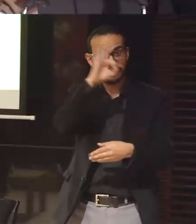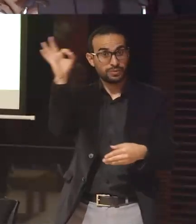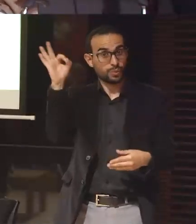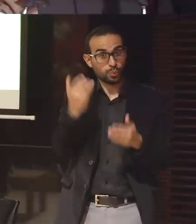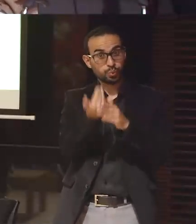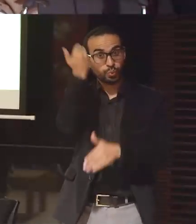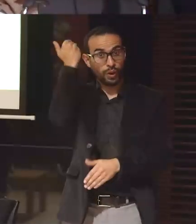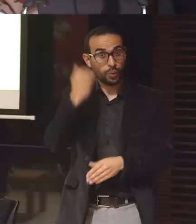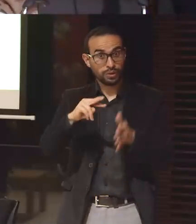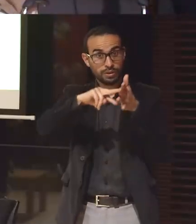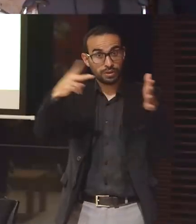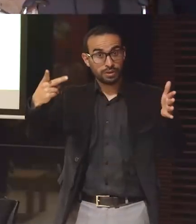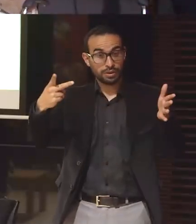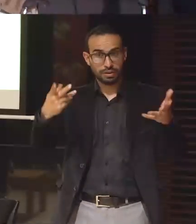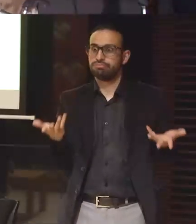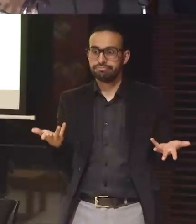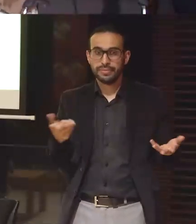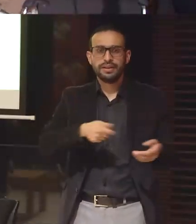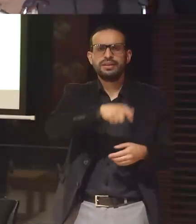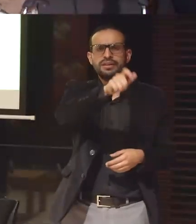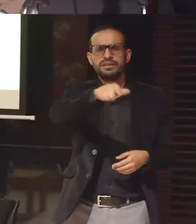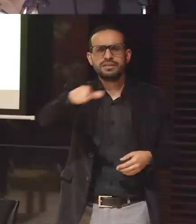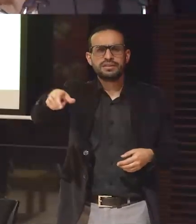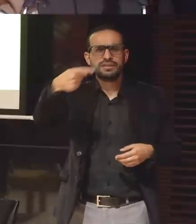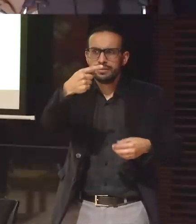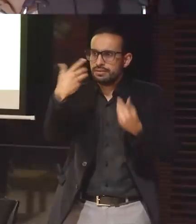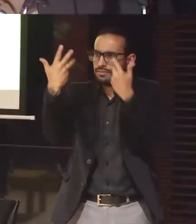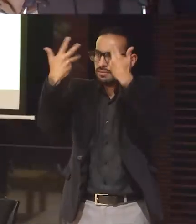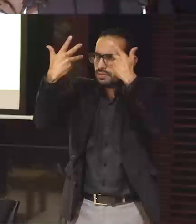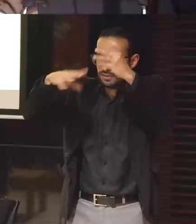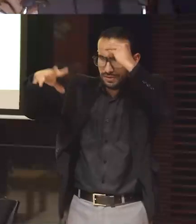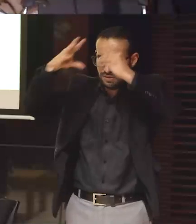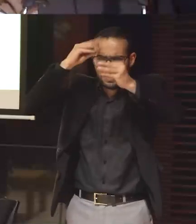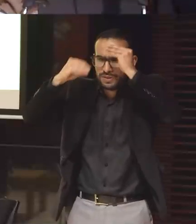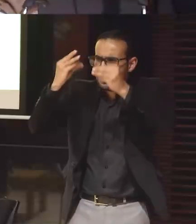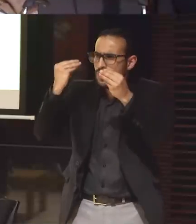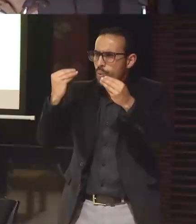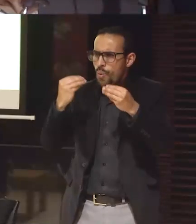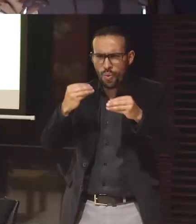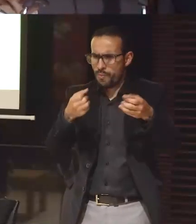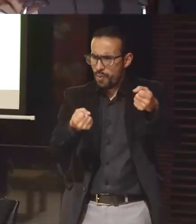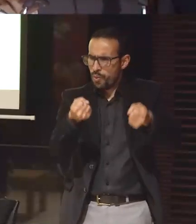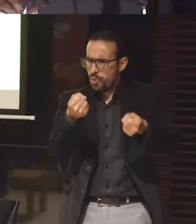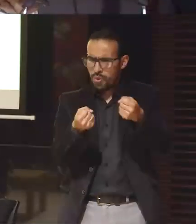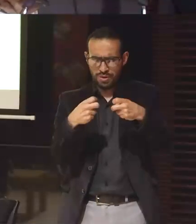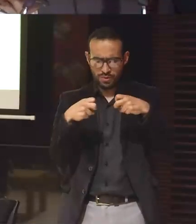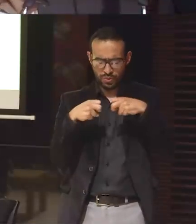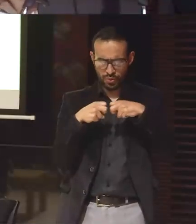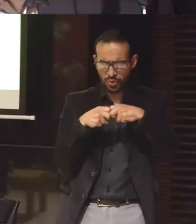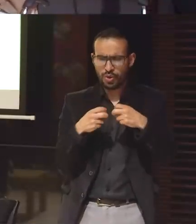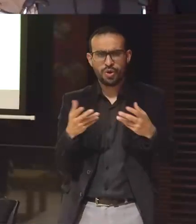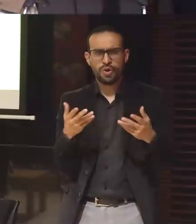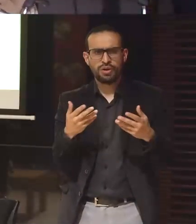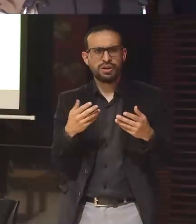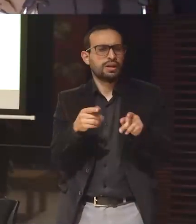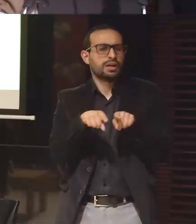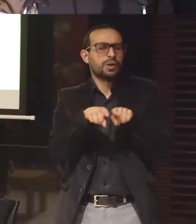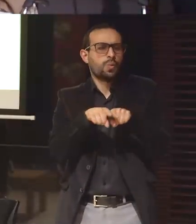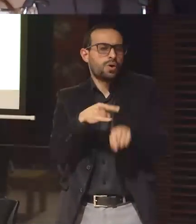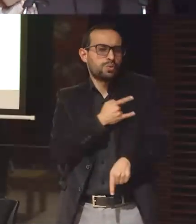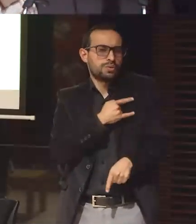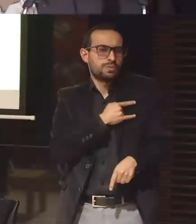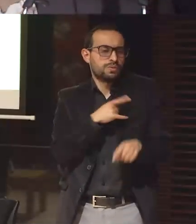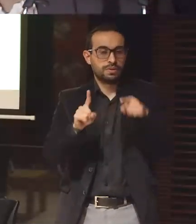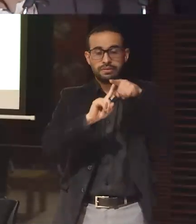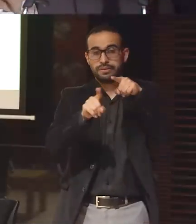evolucionando en la industria. Entonces todo ese personal y todo ese semillero de personas que saben de transporte se forman en Transmilenio y luego van al mundo o